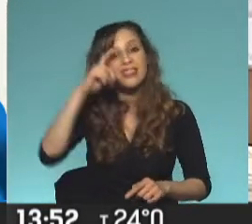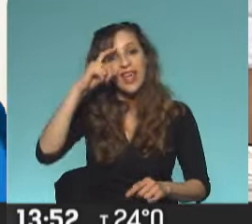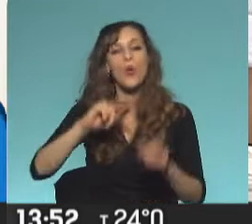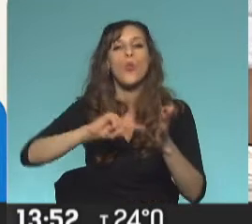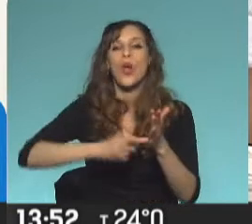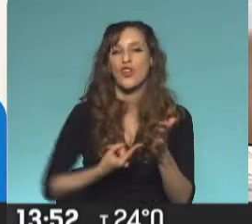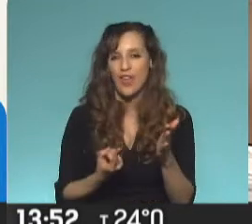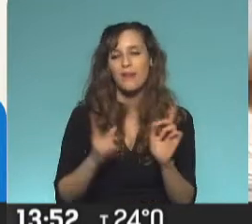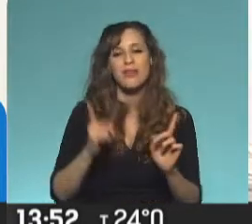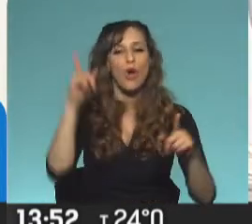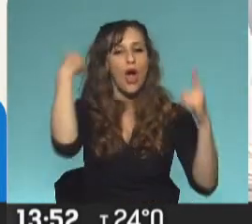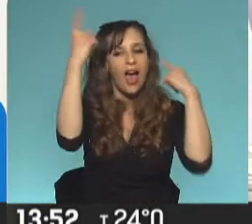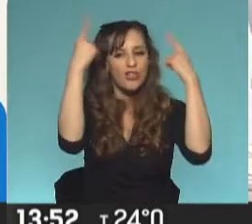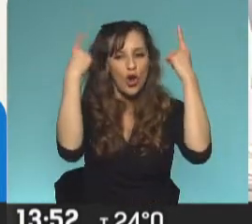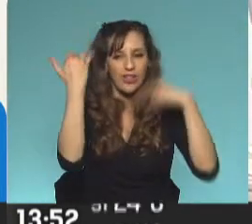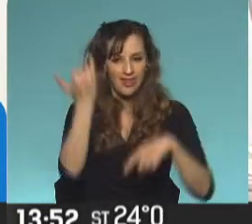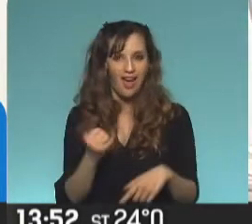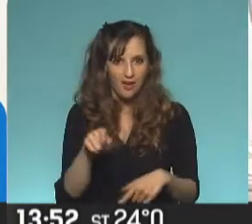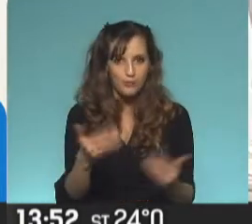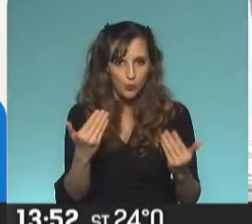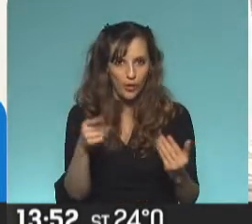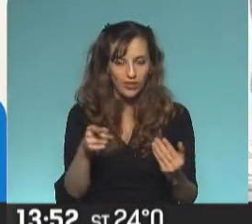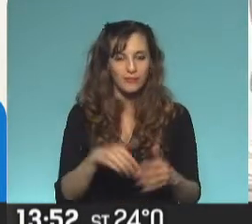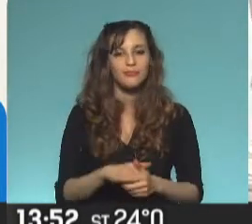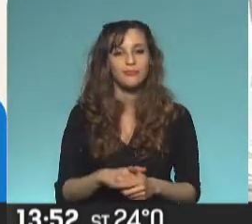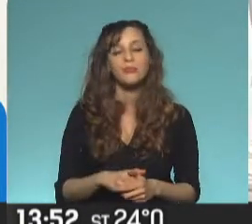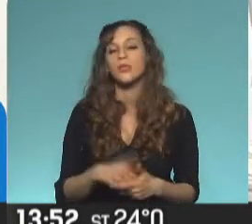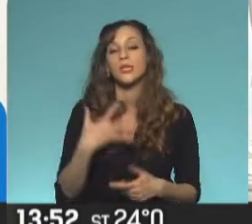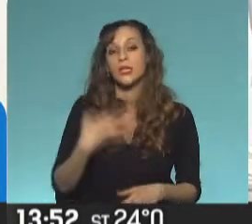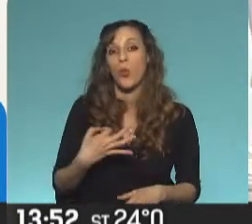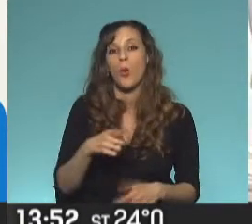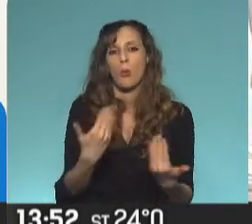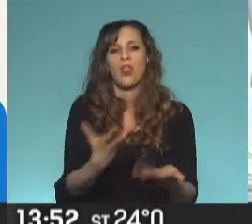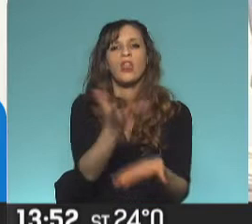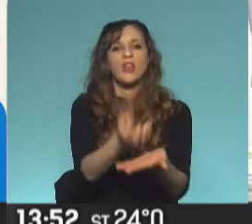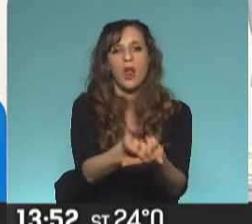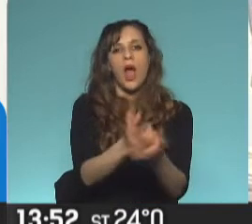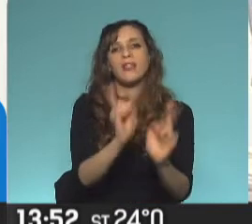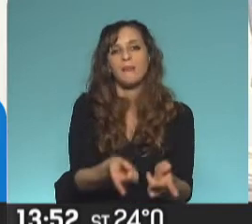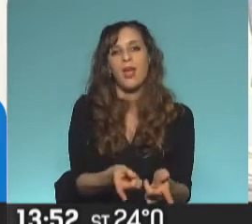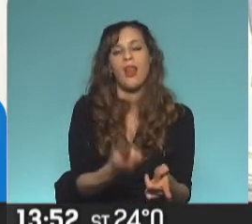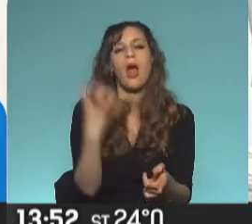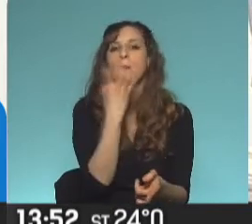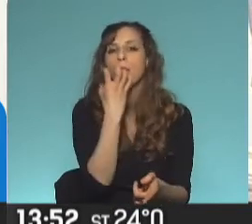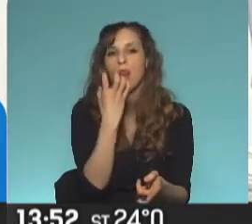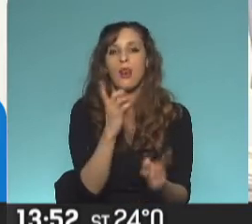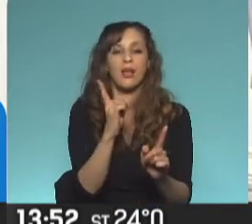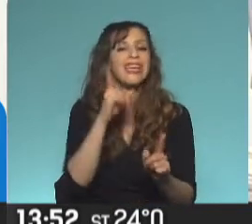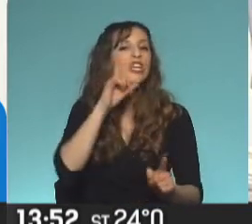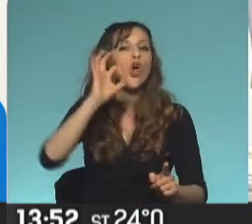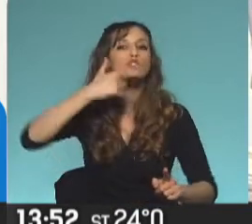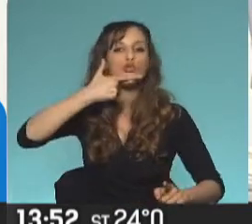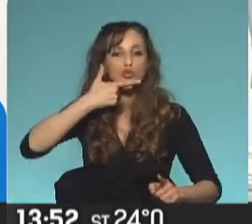android y estamos esperando que la pongan a disposición en el sistema y os de los teléfonos de apple